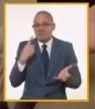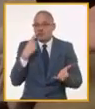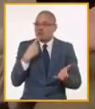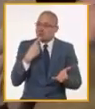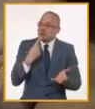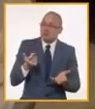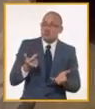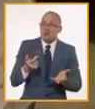yo hablé de los cuadros, y